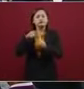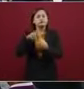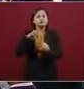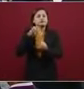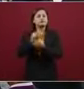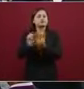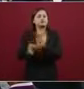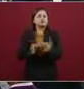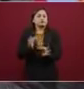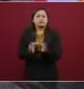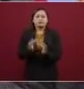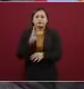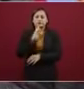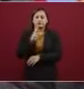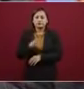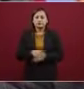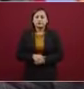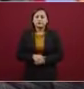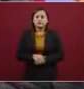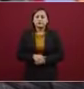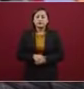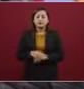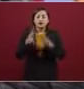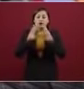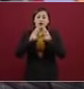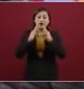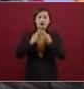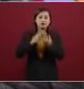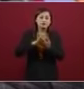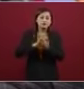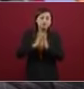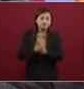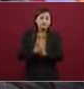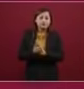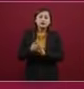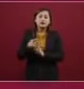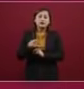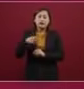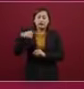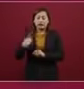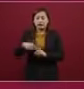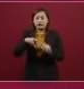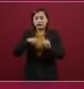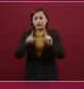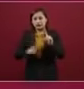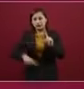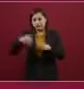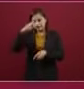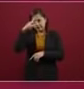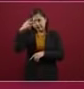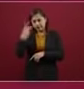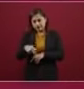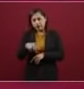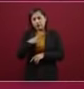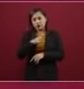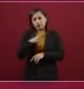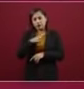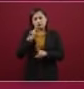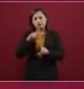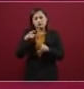Siendo el crimen organizado que se asienta en nuestro país dedicado en buena medida al